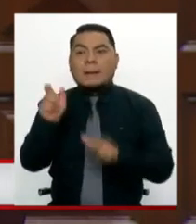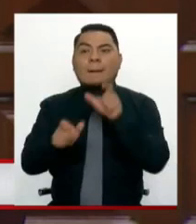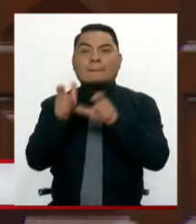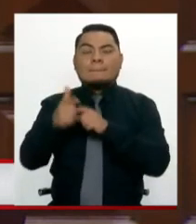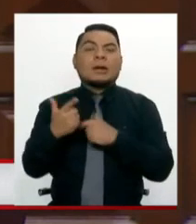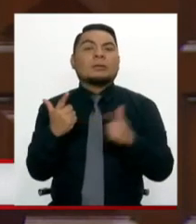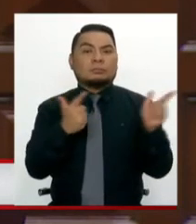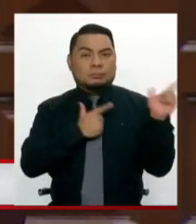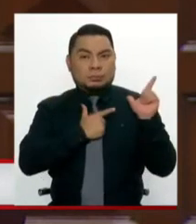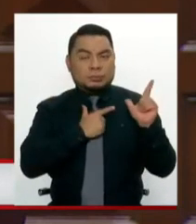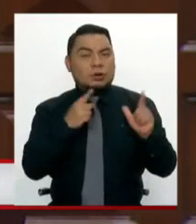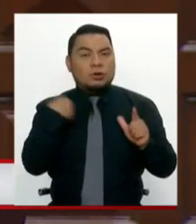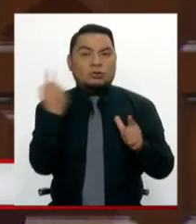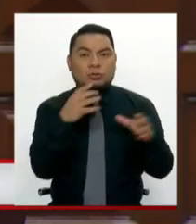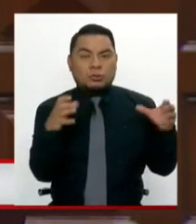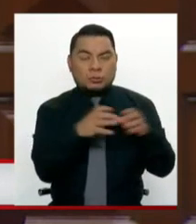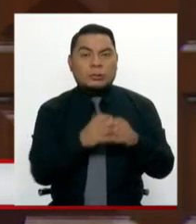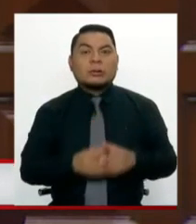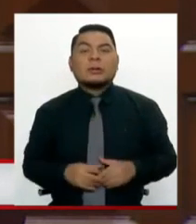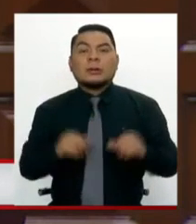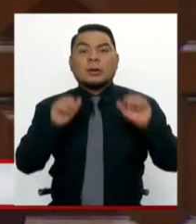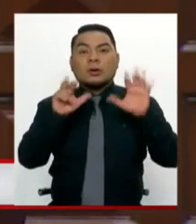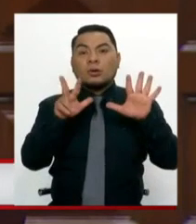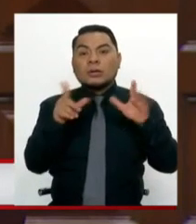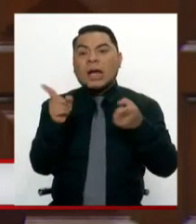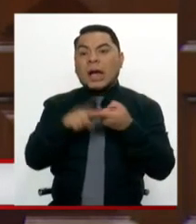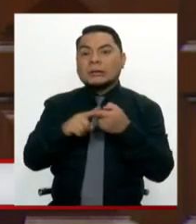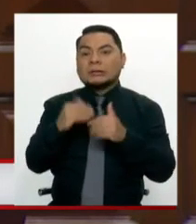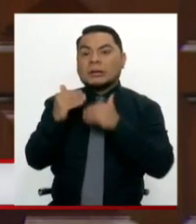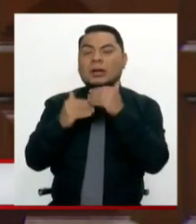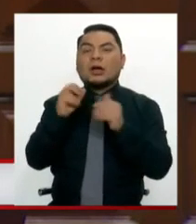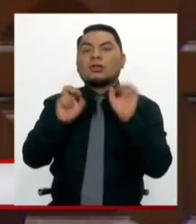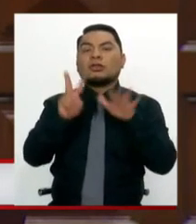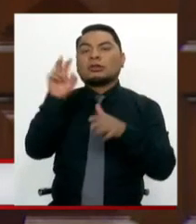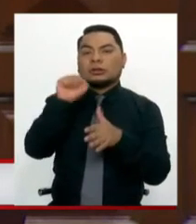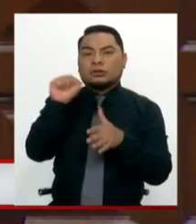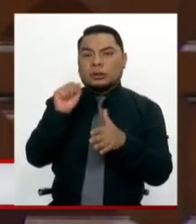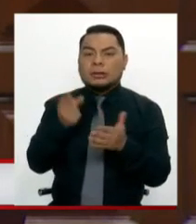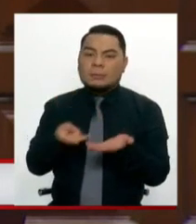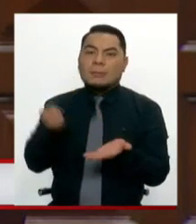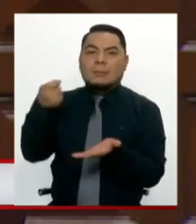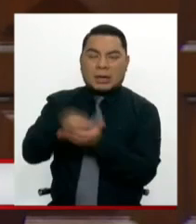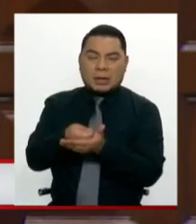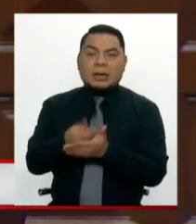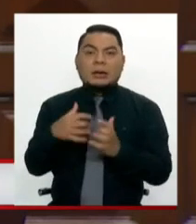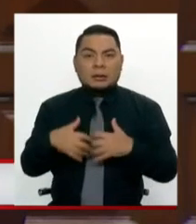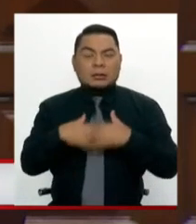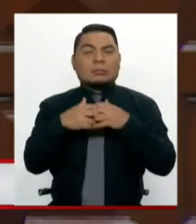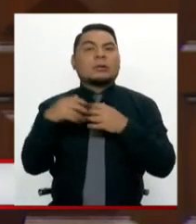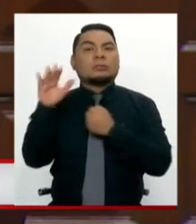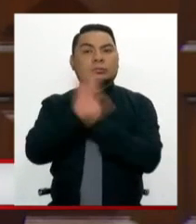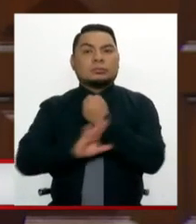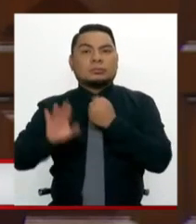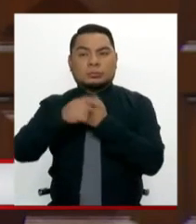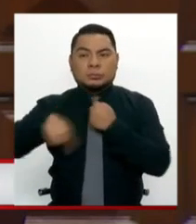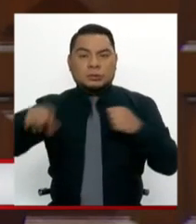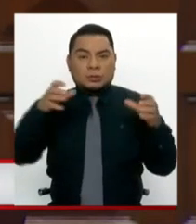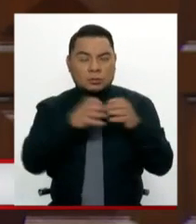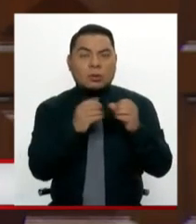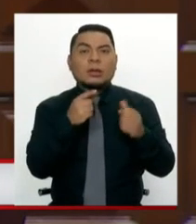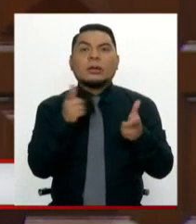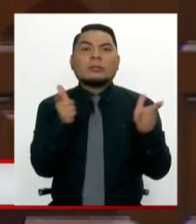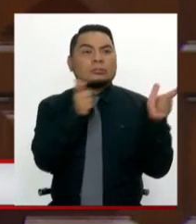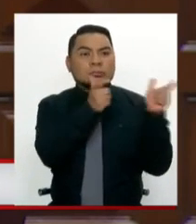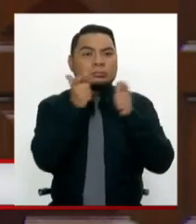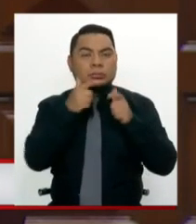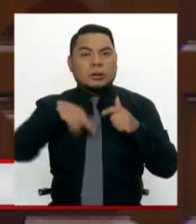personal de las Fuerzas Armadas de 8 a 12 soles, con la finalidad de fortalecer la defensa nacional y el orden